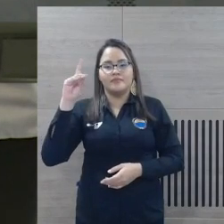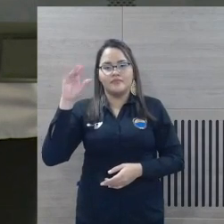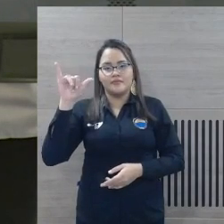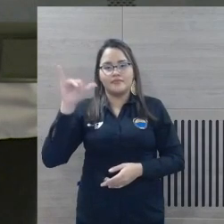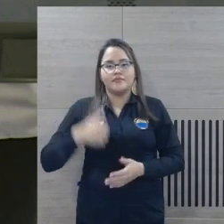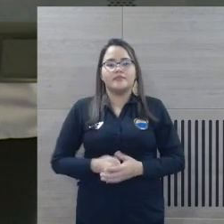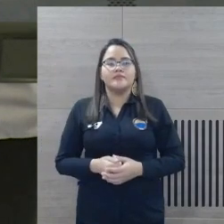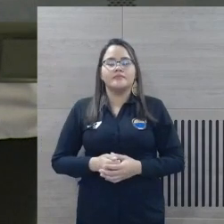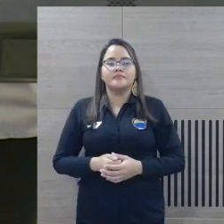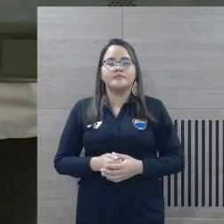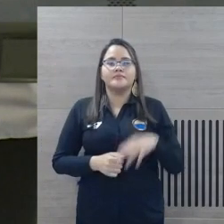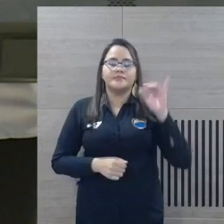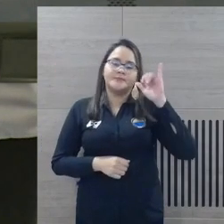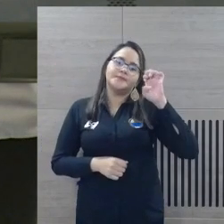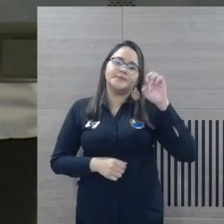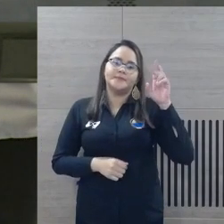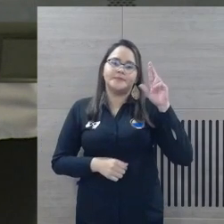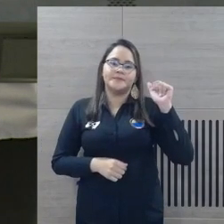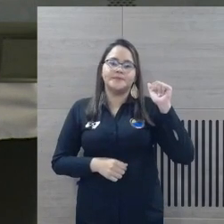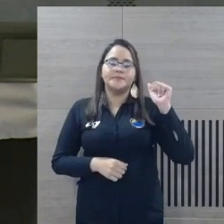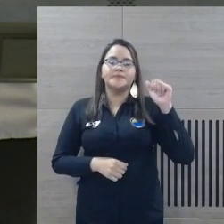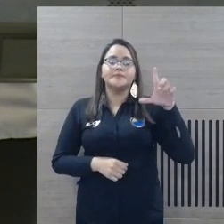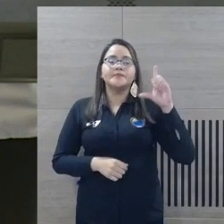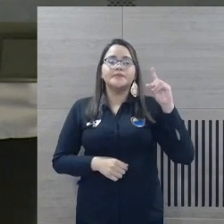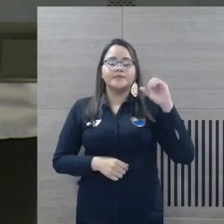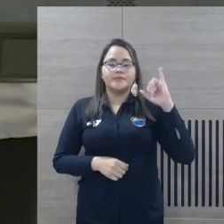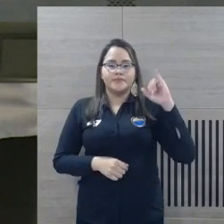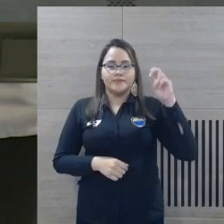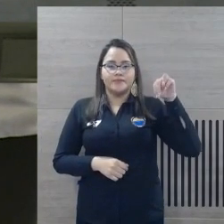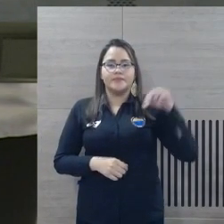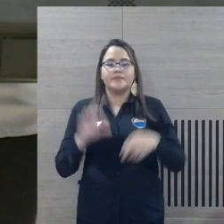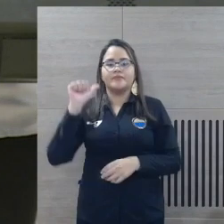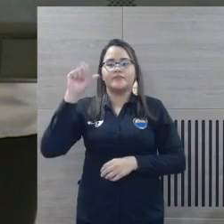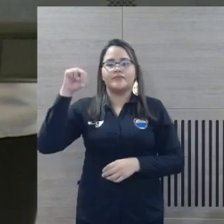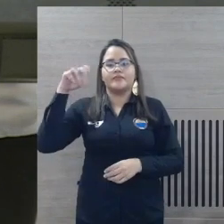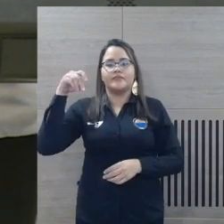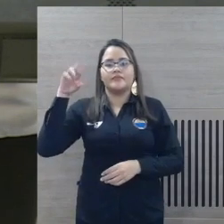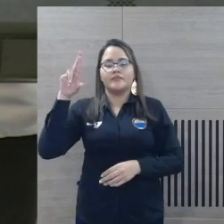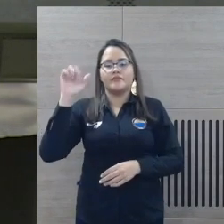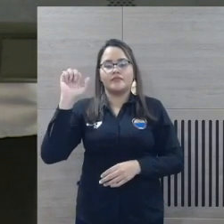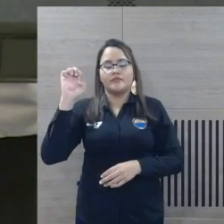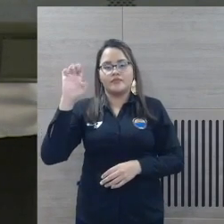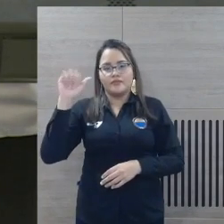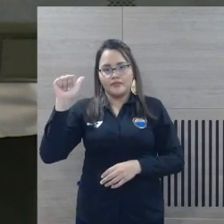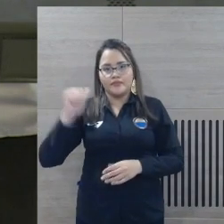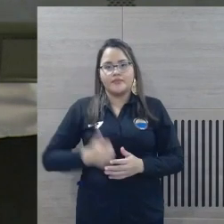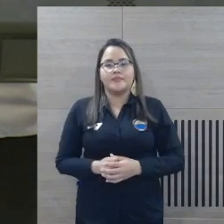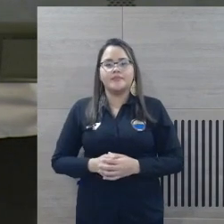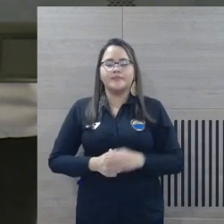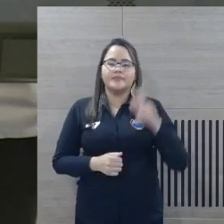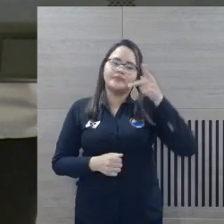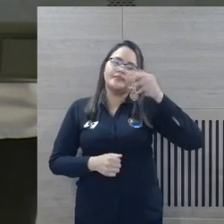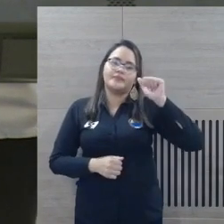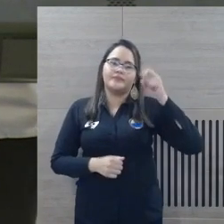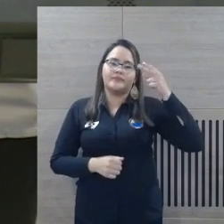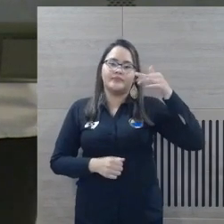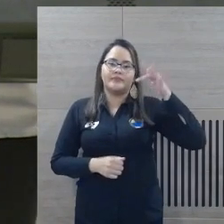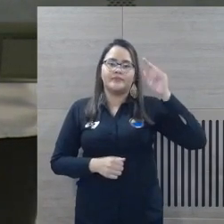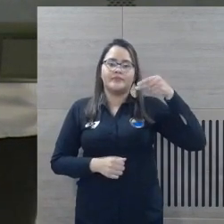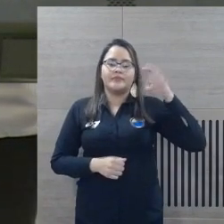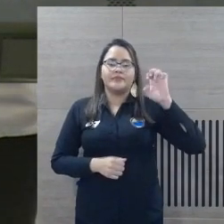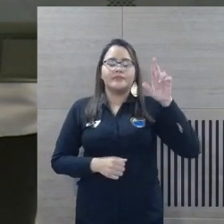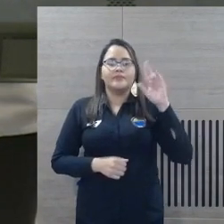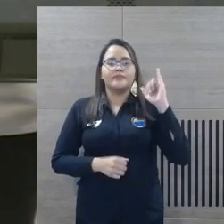Tobar López. Andrea Paola Martínez Torres. Catherine de Jesús Pérez Polo. Justin Yusset de Jesús Llanes